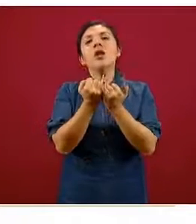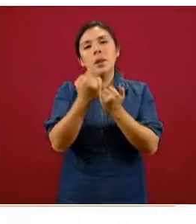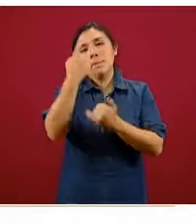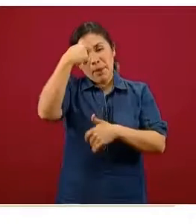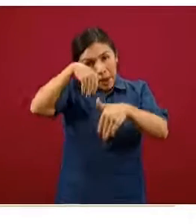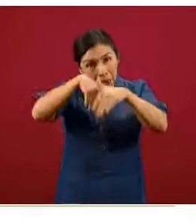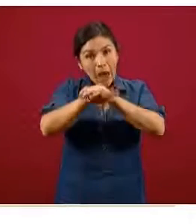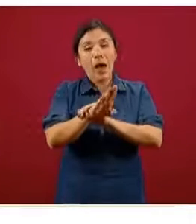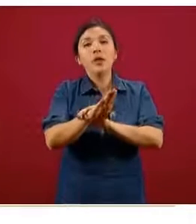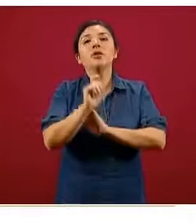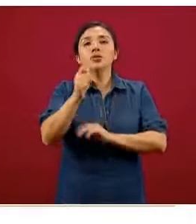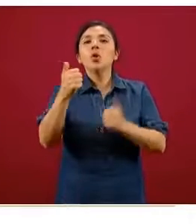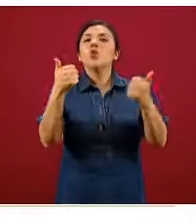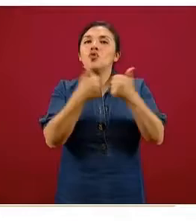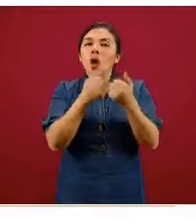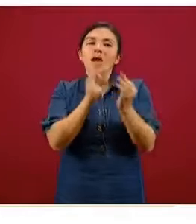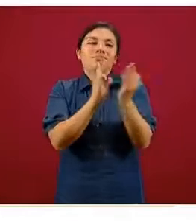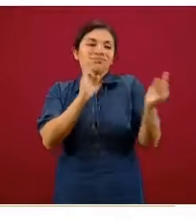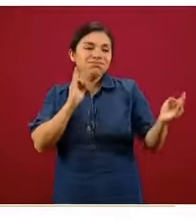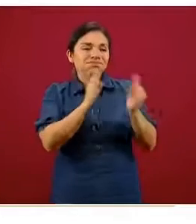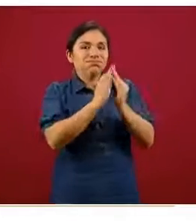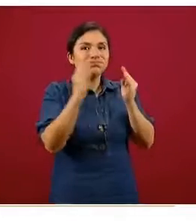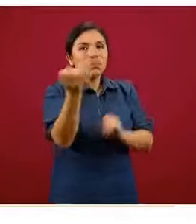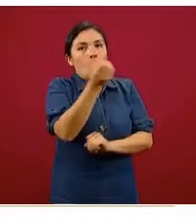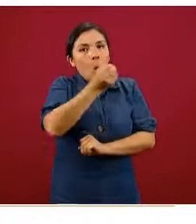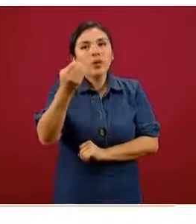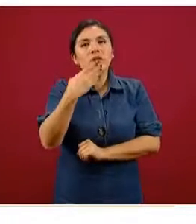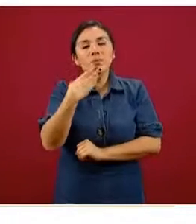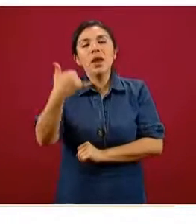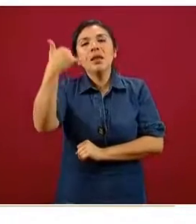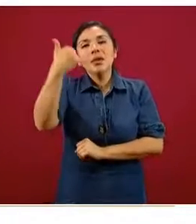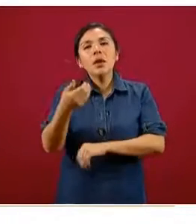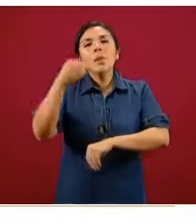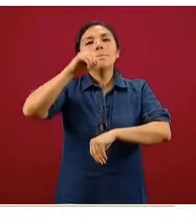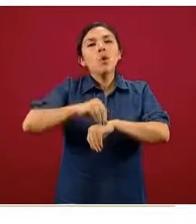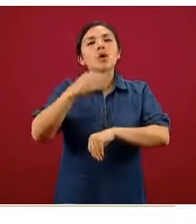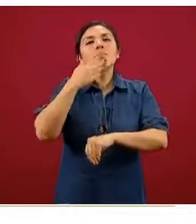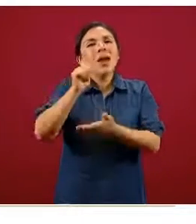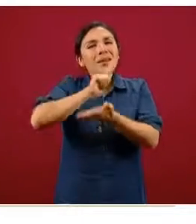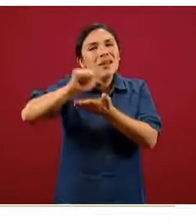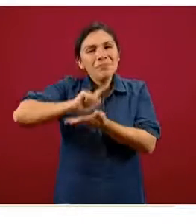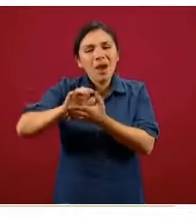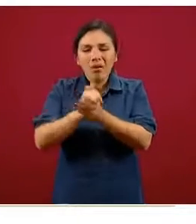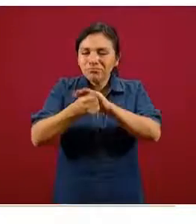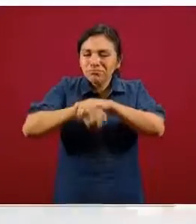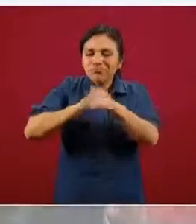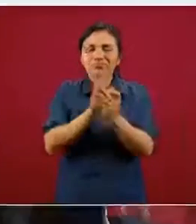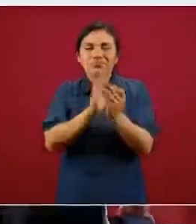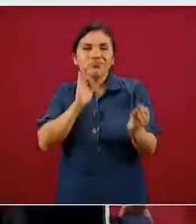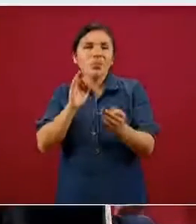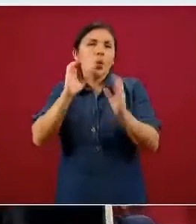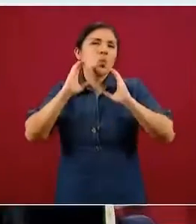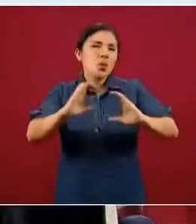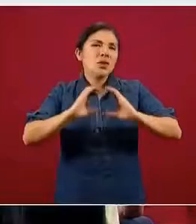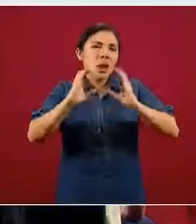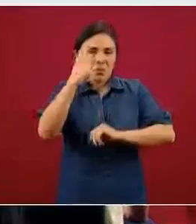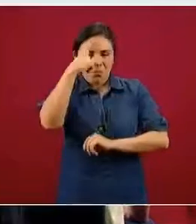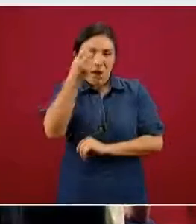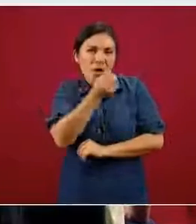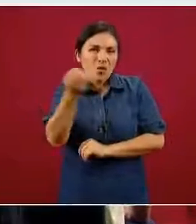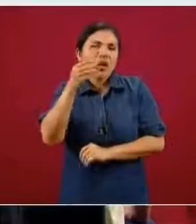permita al interior guardar una sana distancia, además de estar aplicando las medidas preventivas sanitarias para